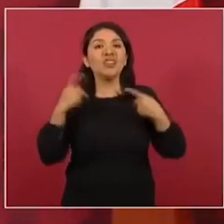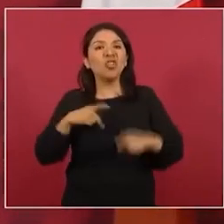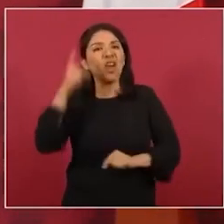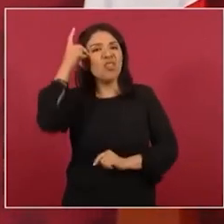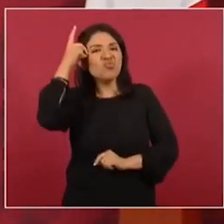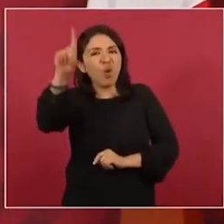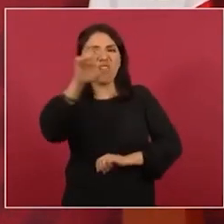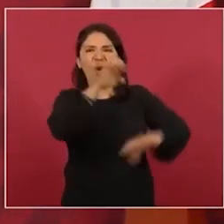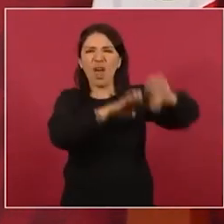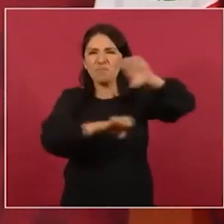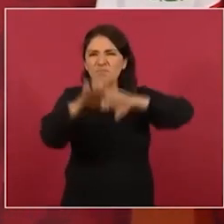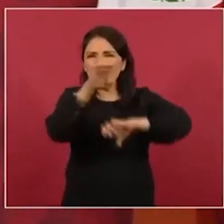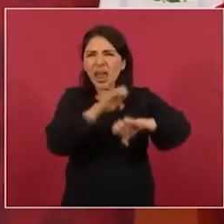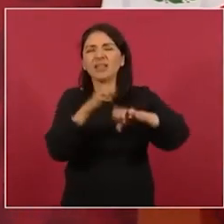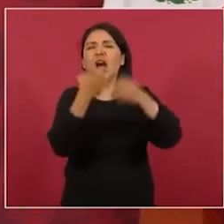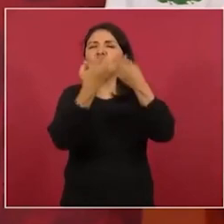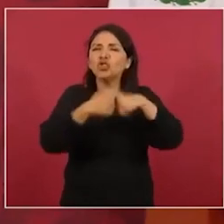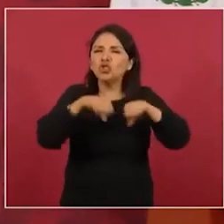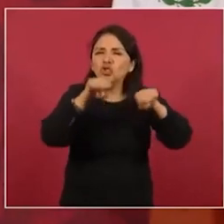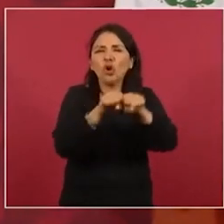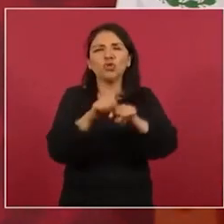accionistas de las empresas,